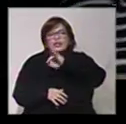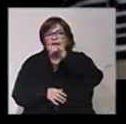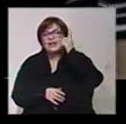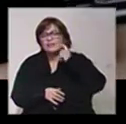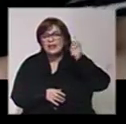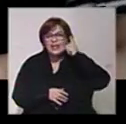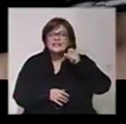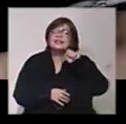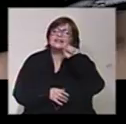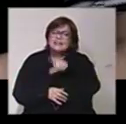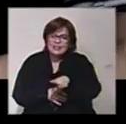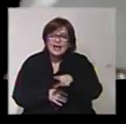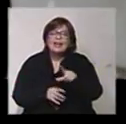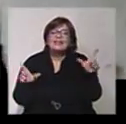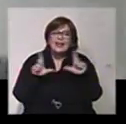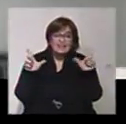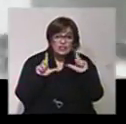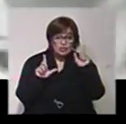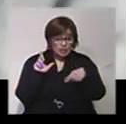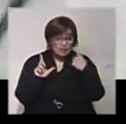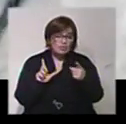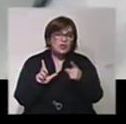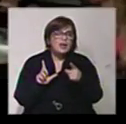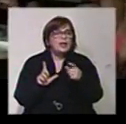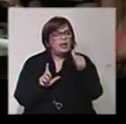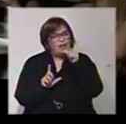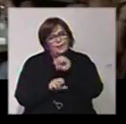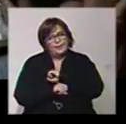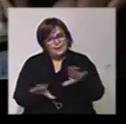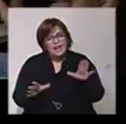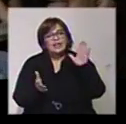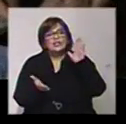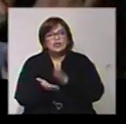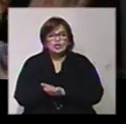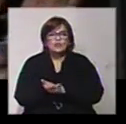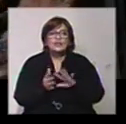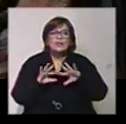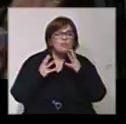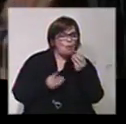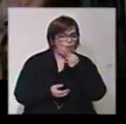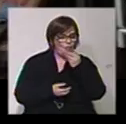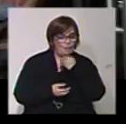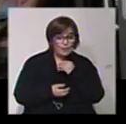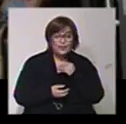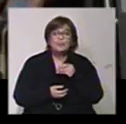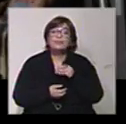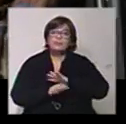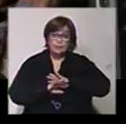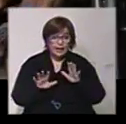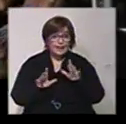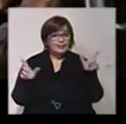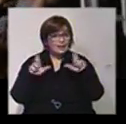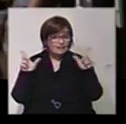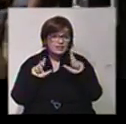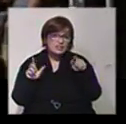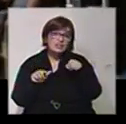viajes que hacía para los programas de televisión, y Malos Tragos, que tenía ensayos sobre el mundillo gastronómico. Y bueno, en televisión lo que